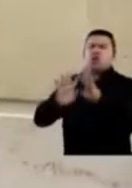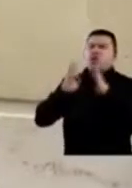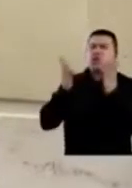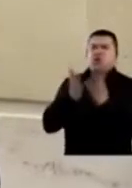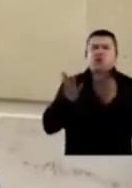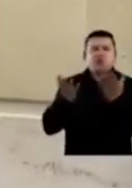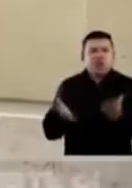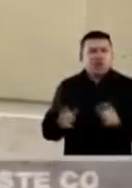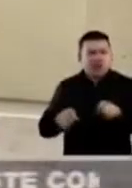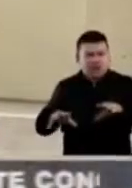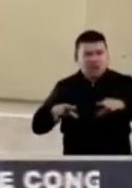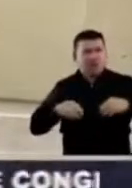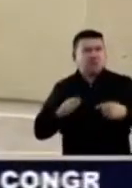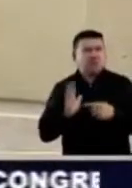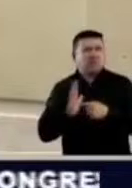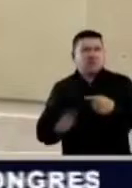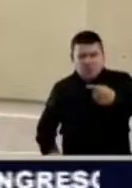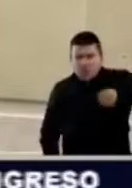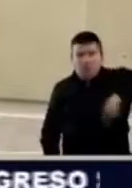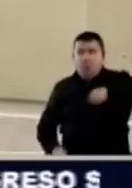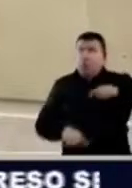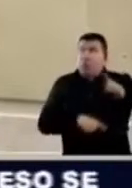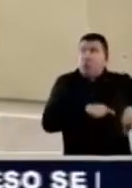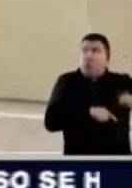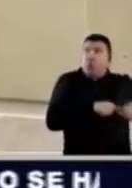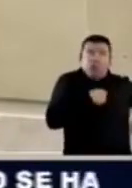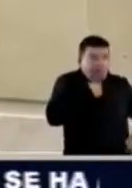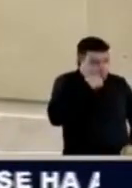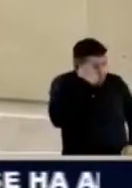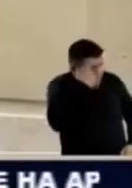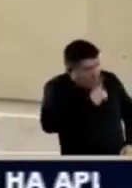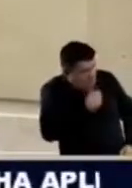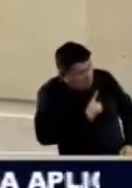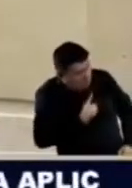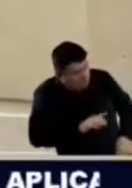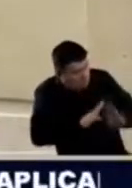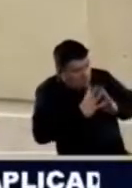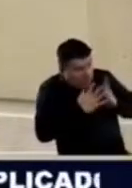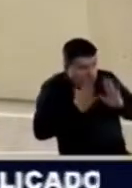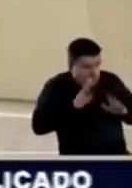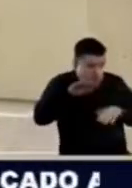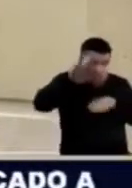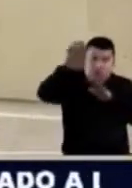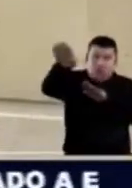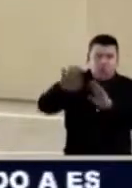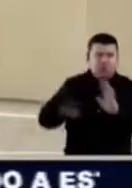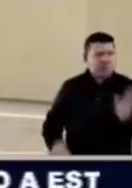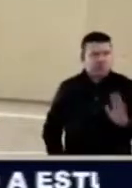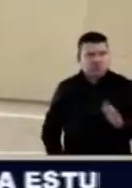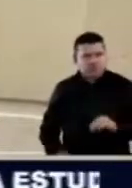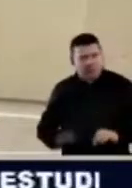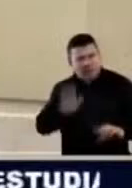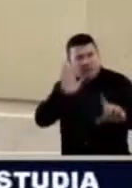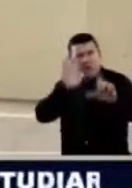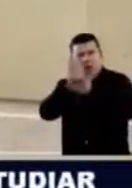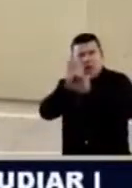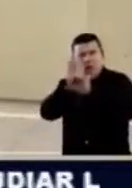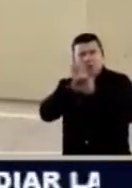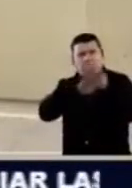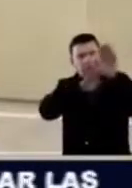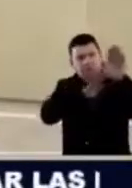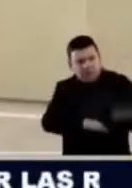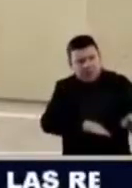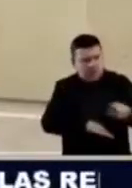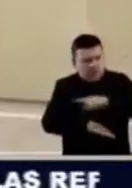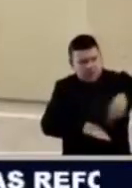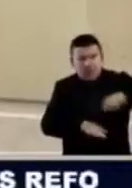idea, de manera sorprendente, lo que vemos es que el senador Name, en esa elección del año de marzo